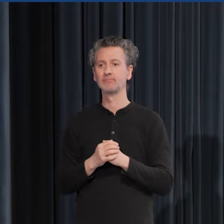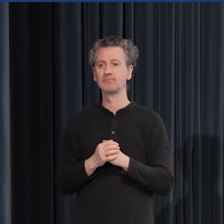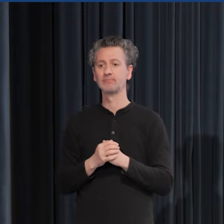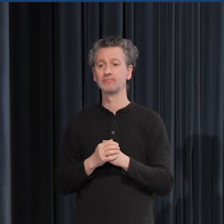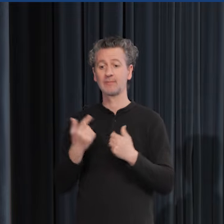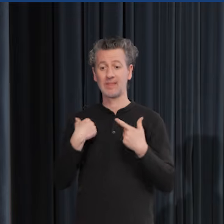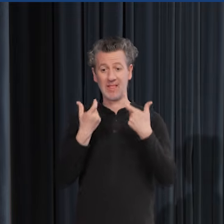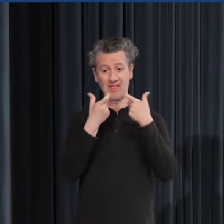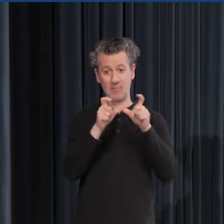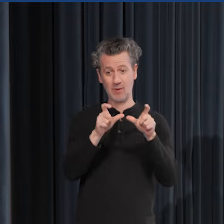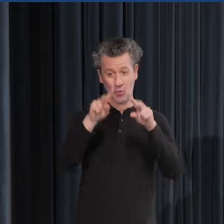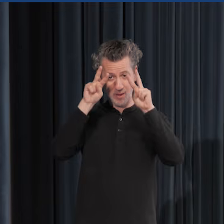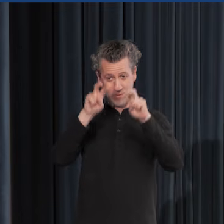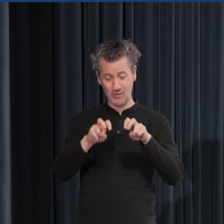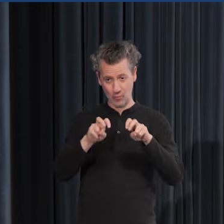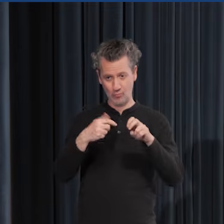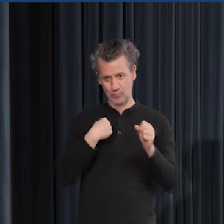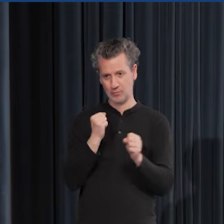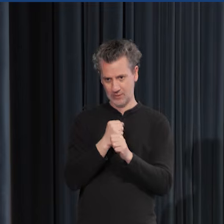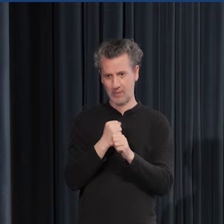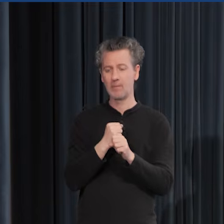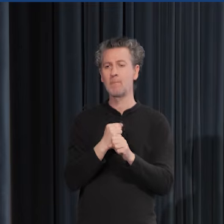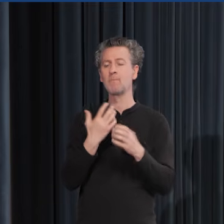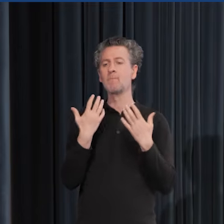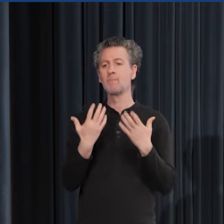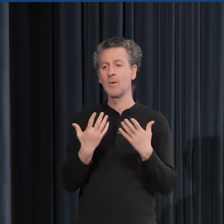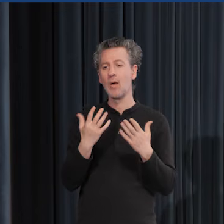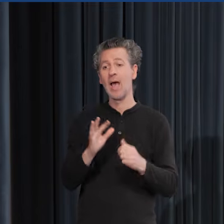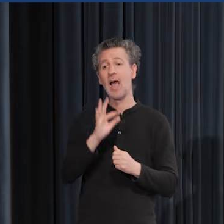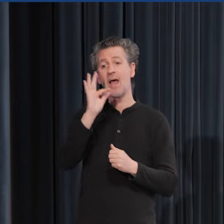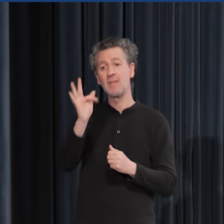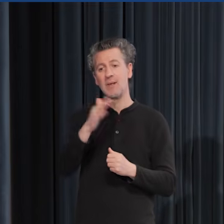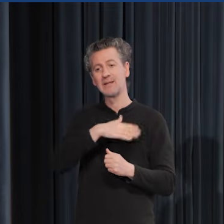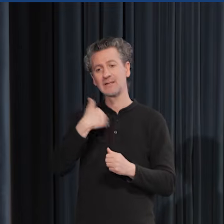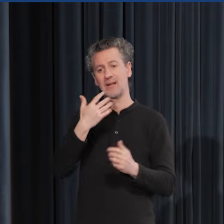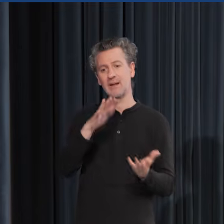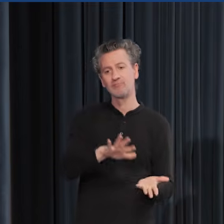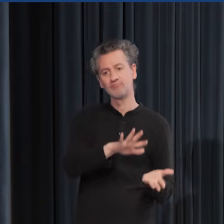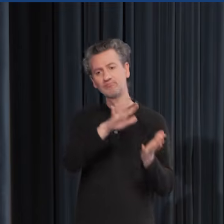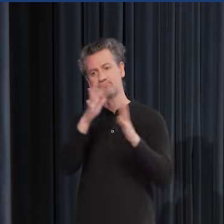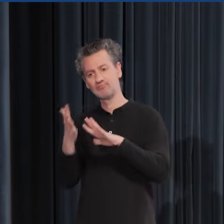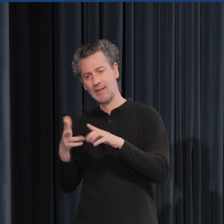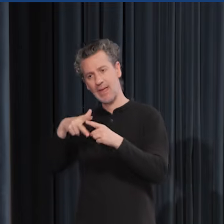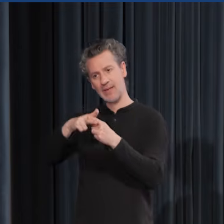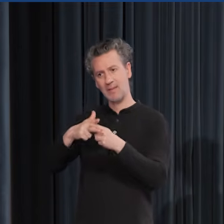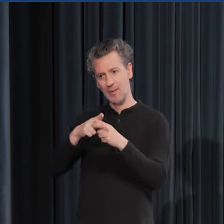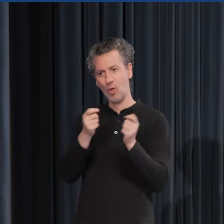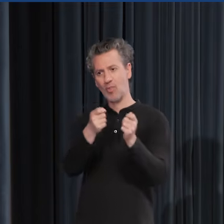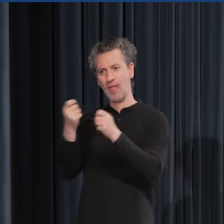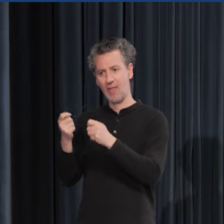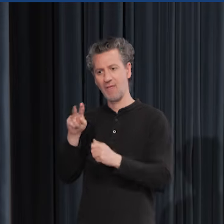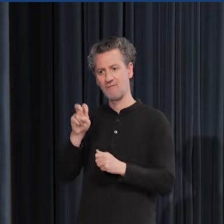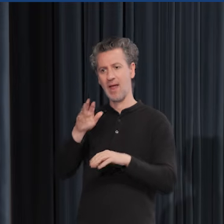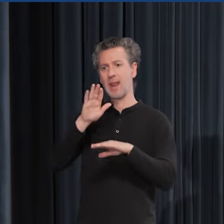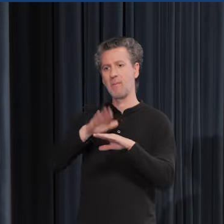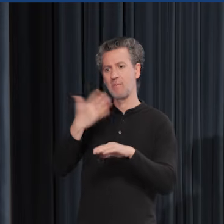en el departamento de investigación, pero luego lo que queremos es llevar esa investigación transformarla en herramientas que sean útiles para los